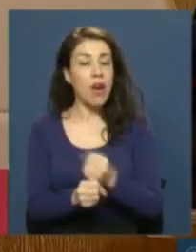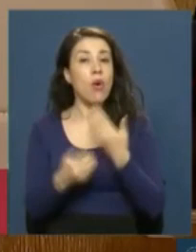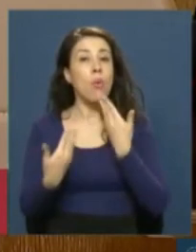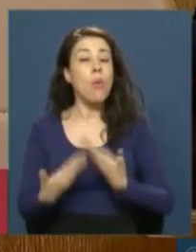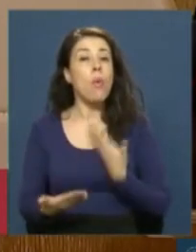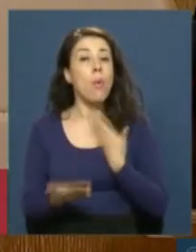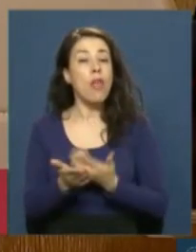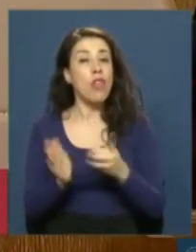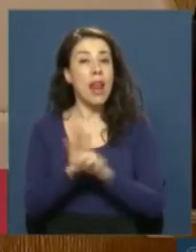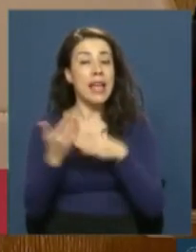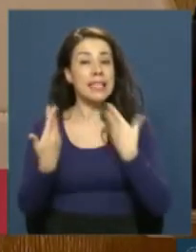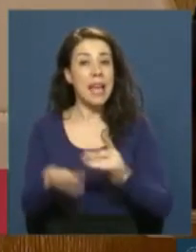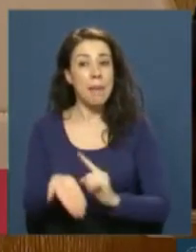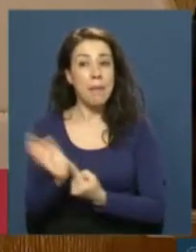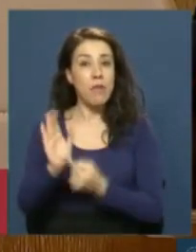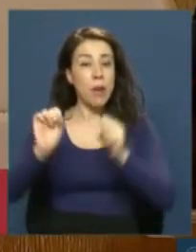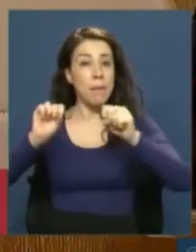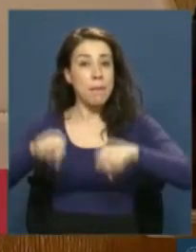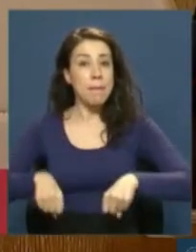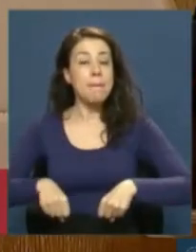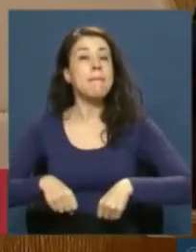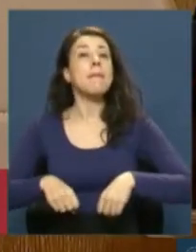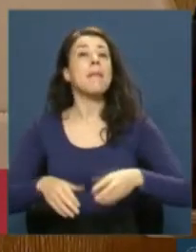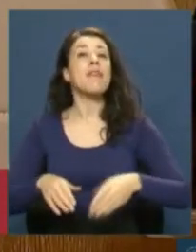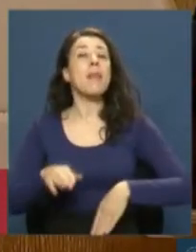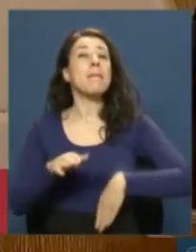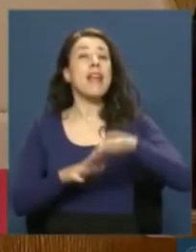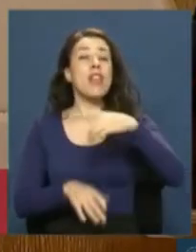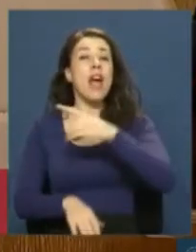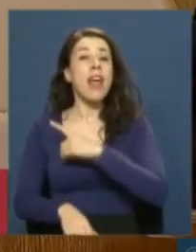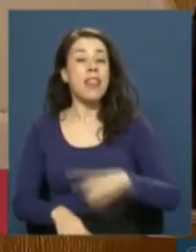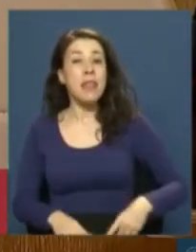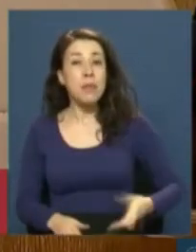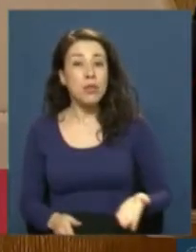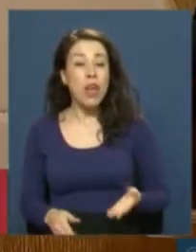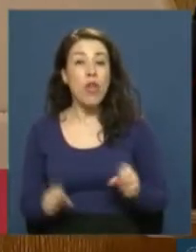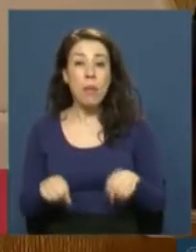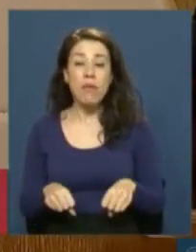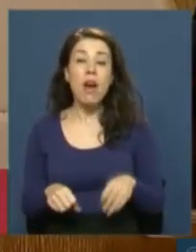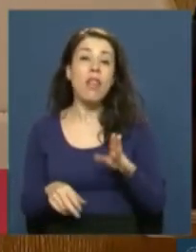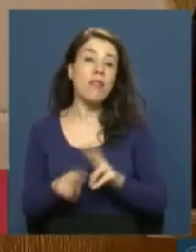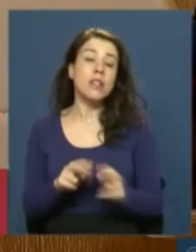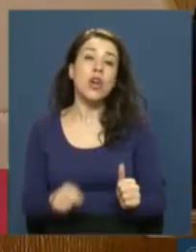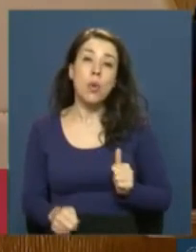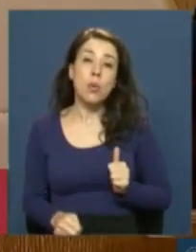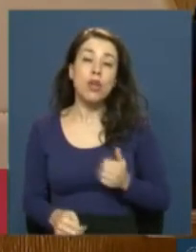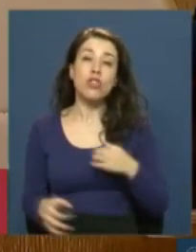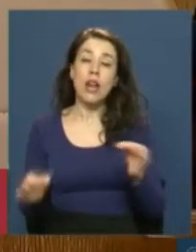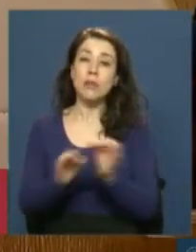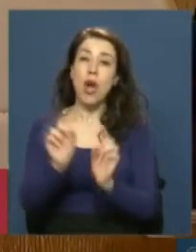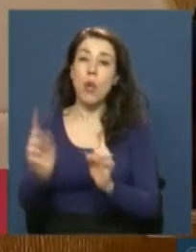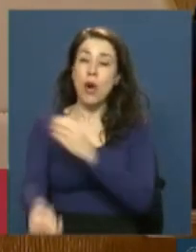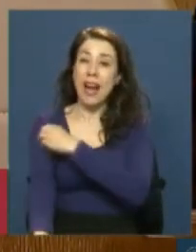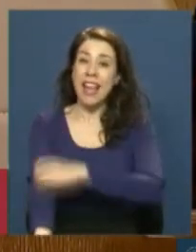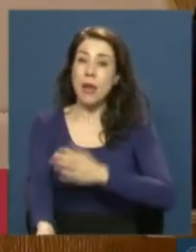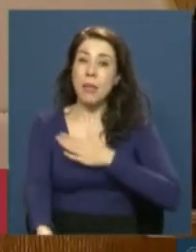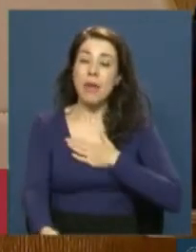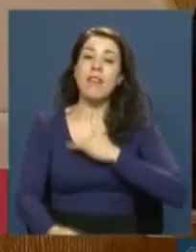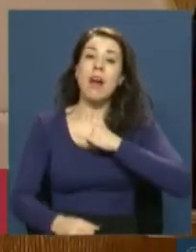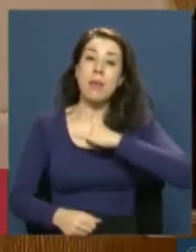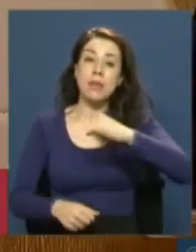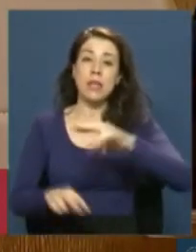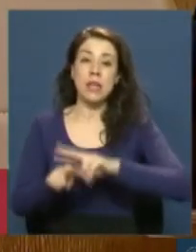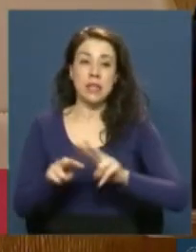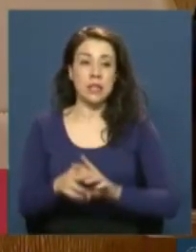que una ley está aprobada y ha logrado una mayoría democrática es llevarla a la práctica y por lo tanto la claro alguno en mi región que es lo que seguiremos